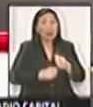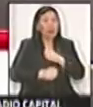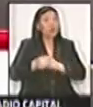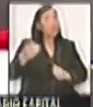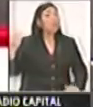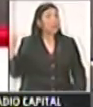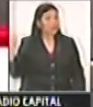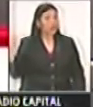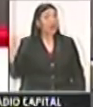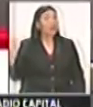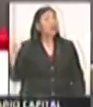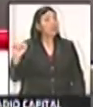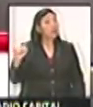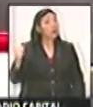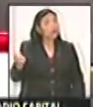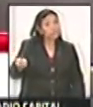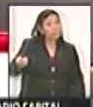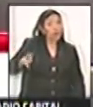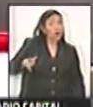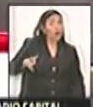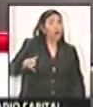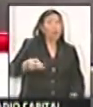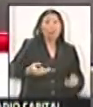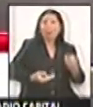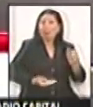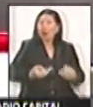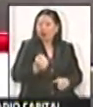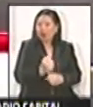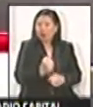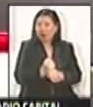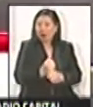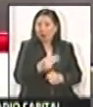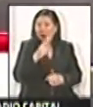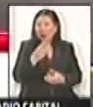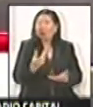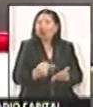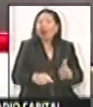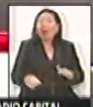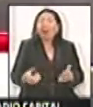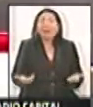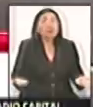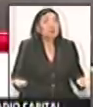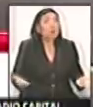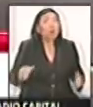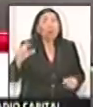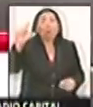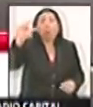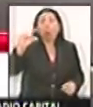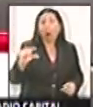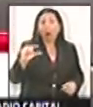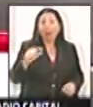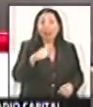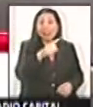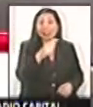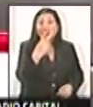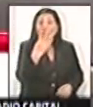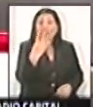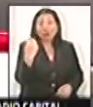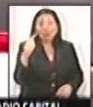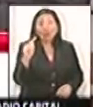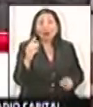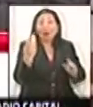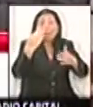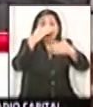pasado nos dijeron que se iba a duplicar el presupuesto de Trabaja Perú. ¿Y este año qué hacen? Lo bajan de 124 millones